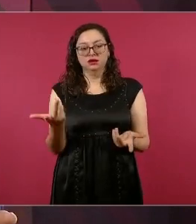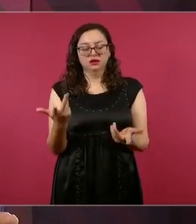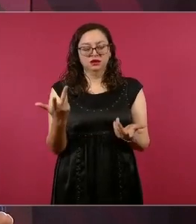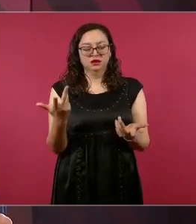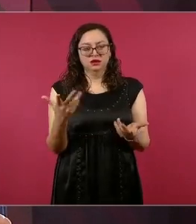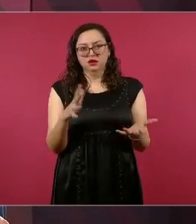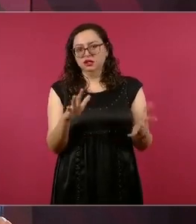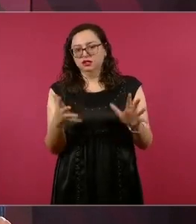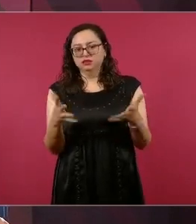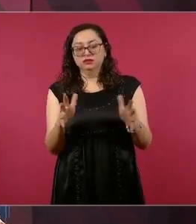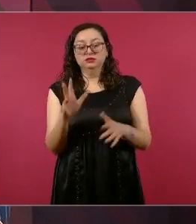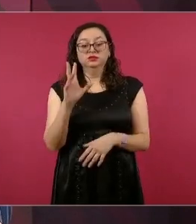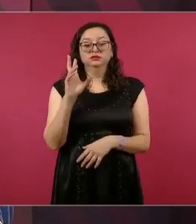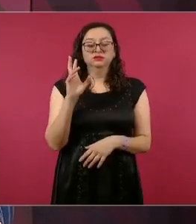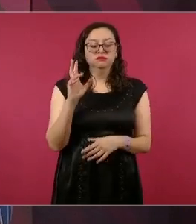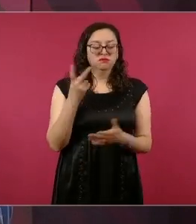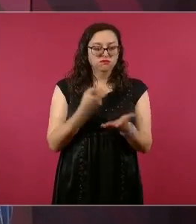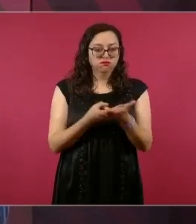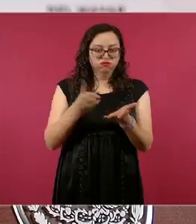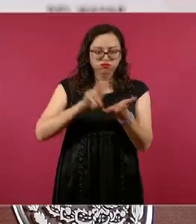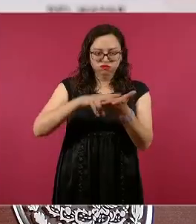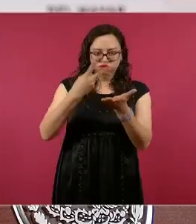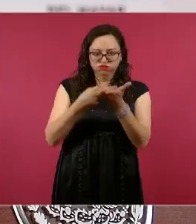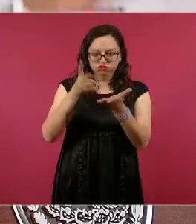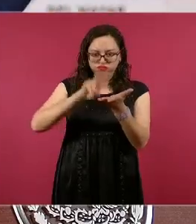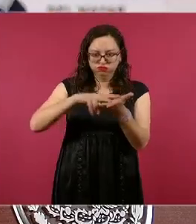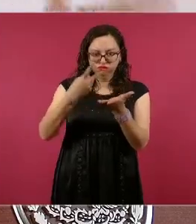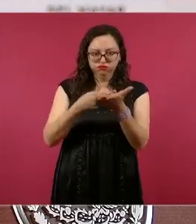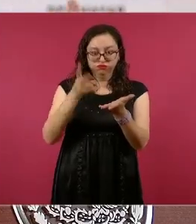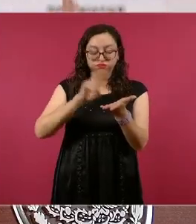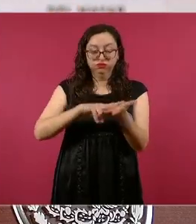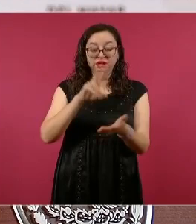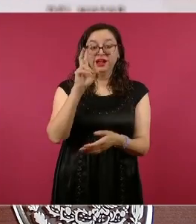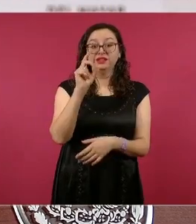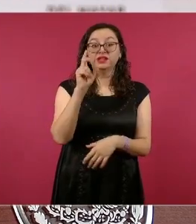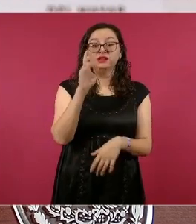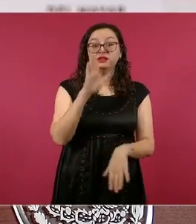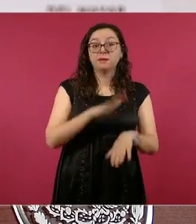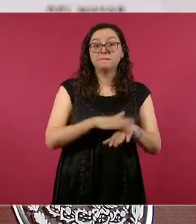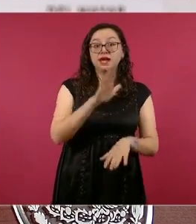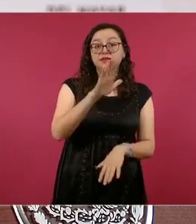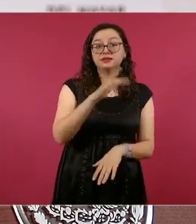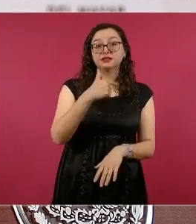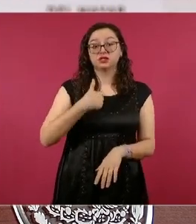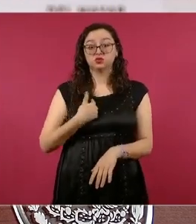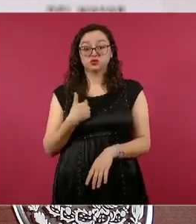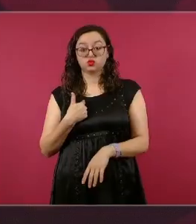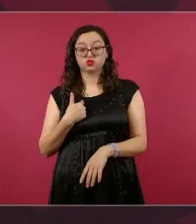en promedio 30 veces más que lo que gana el presidente.